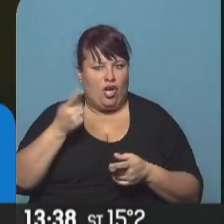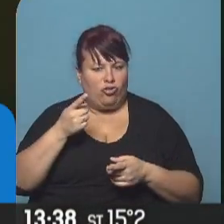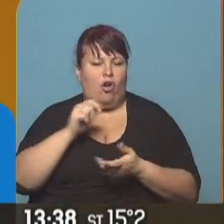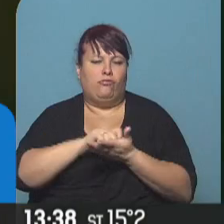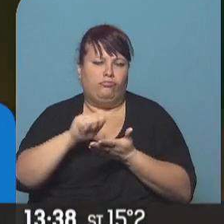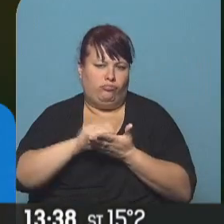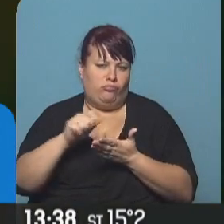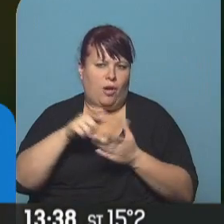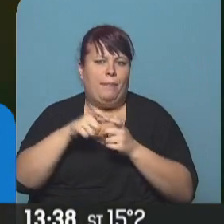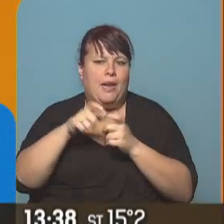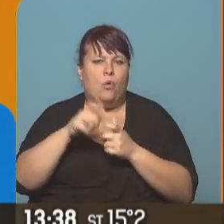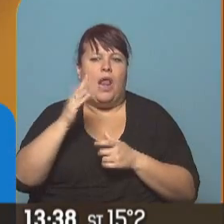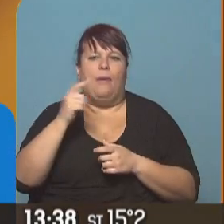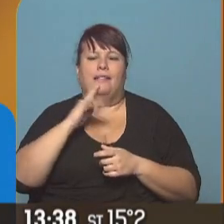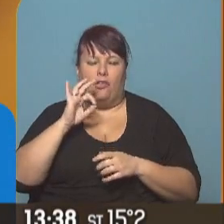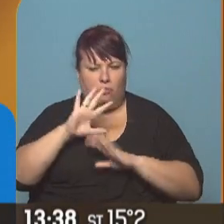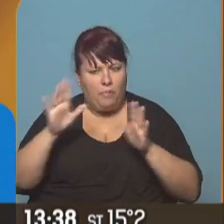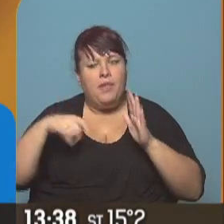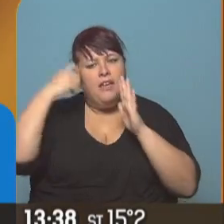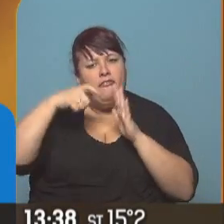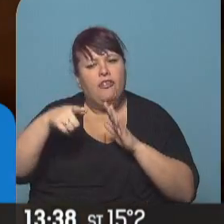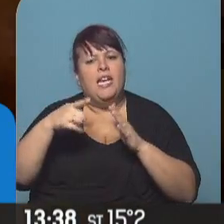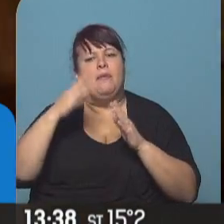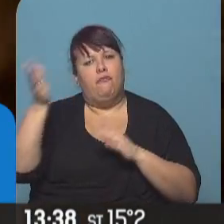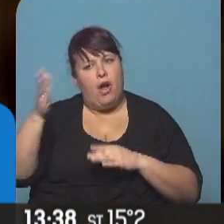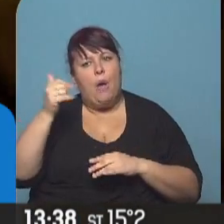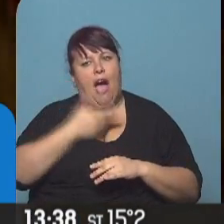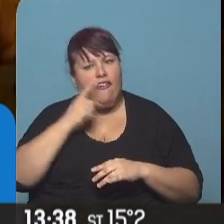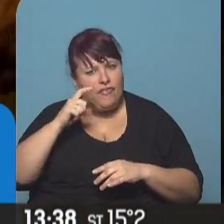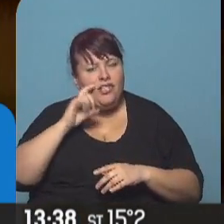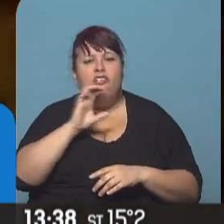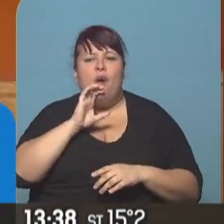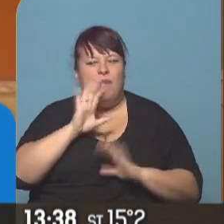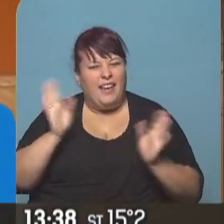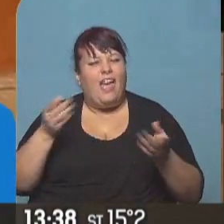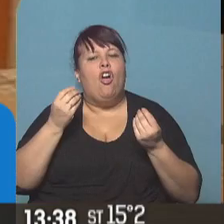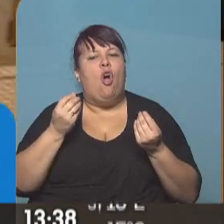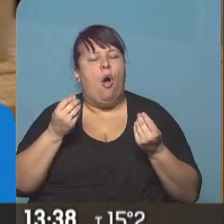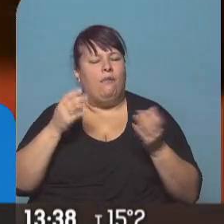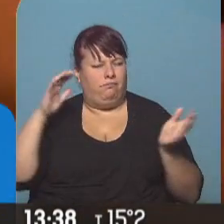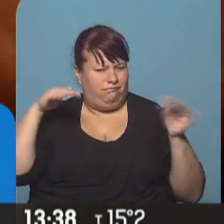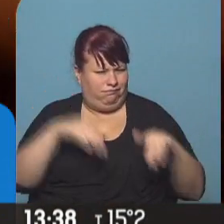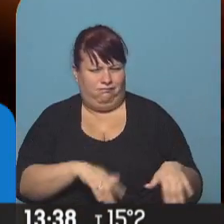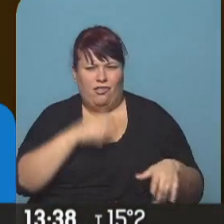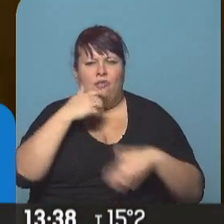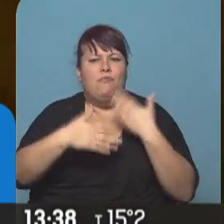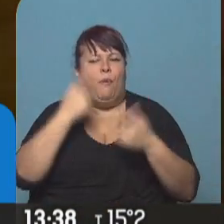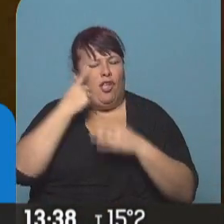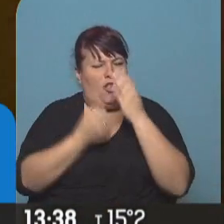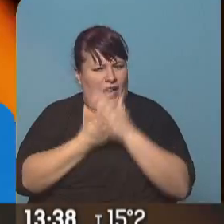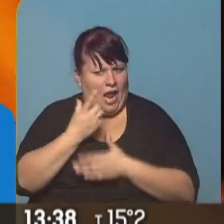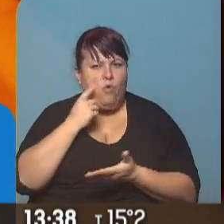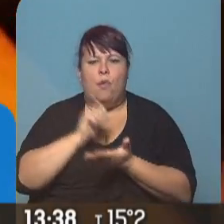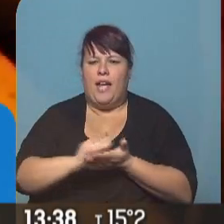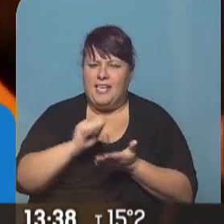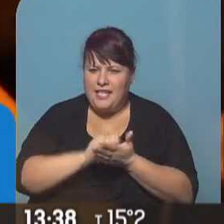guión de la peli de Batato. Bueno, es un filme que ha pasado por el Bafisi y es una comedia negra sobre el derrape en el proceso creativo. Un